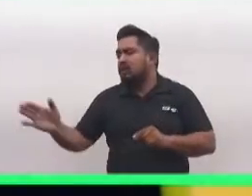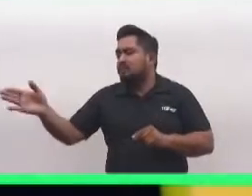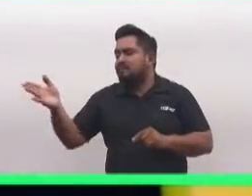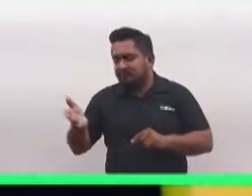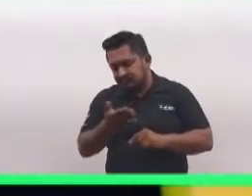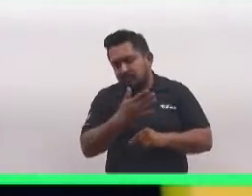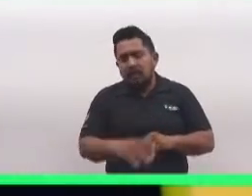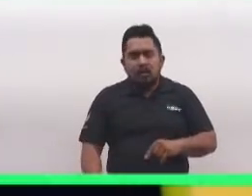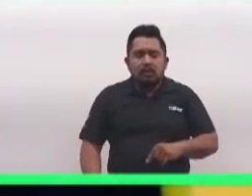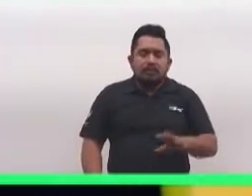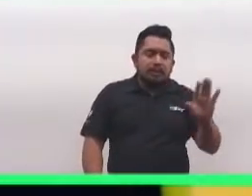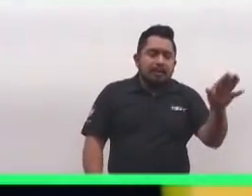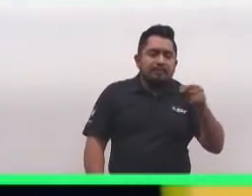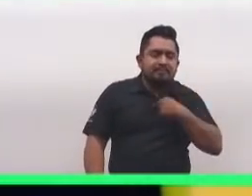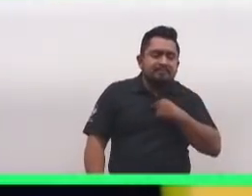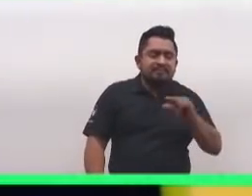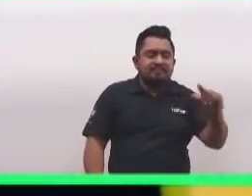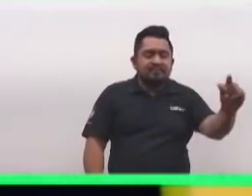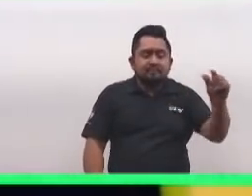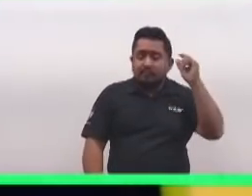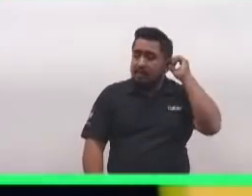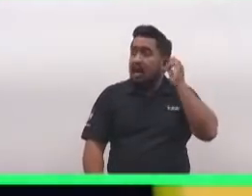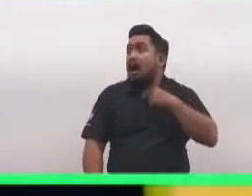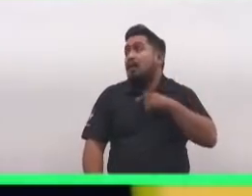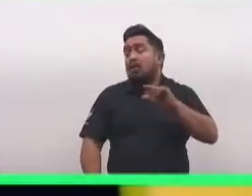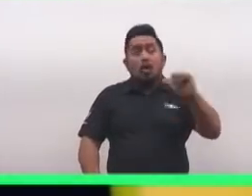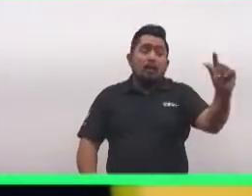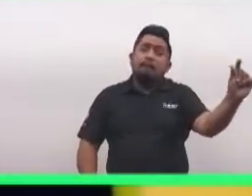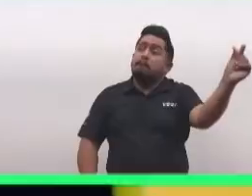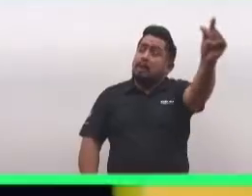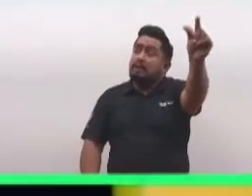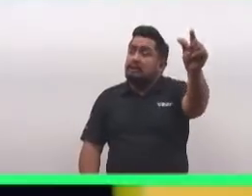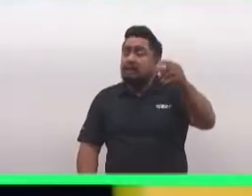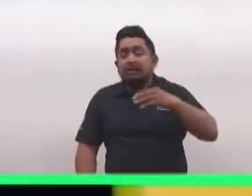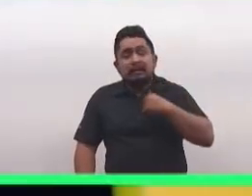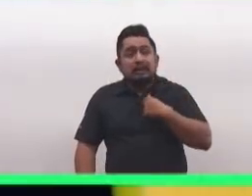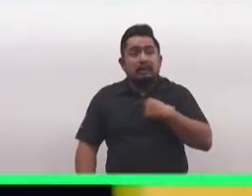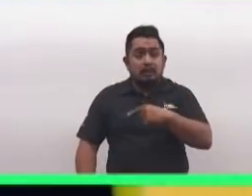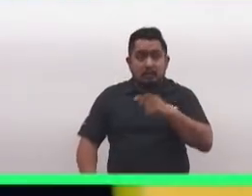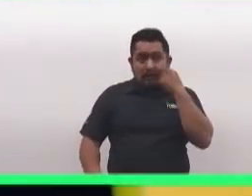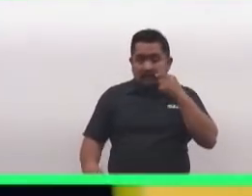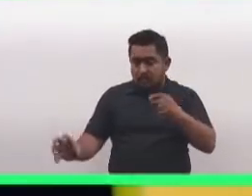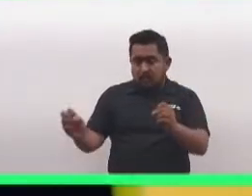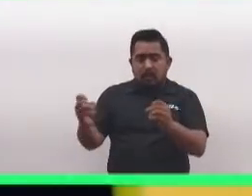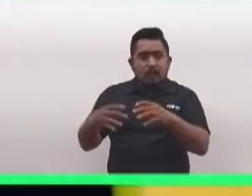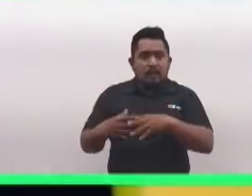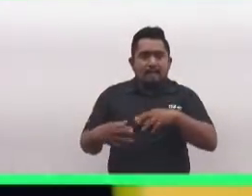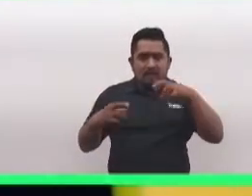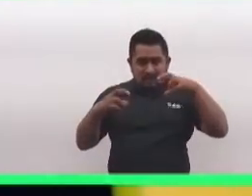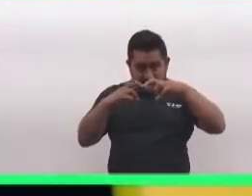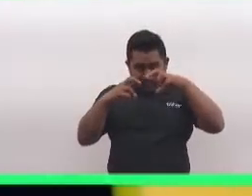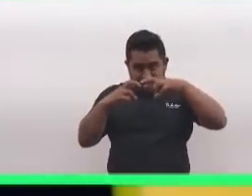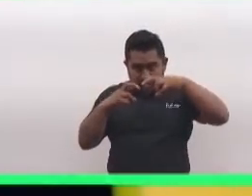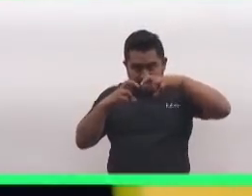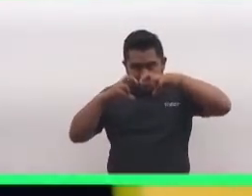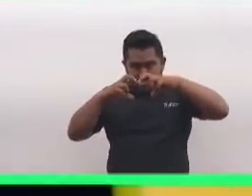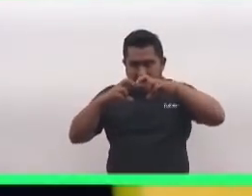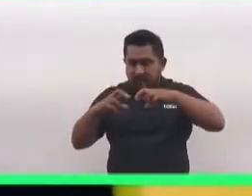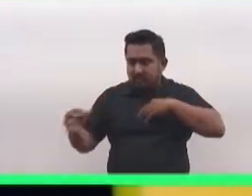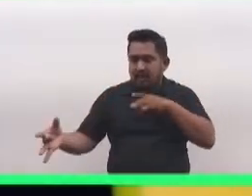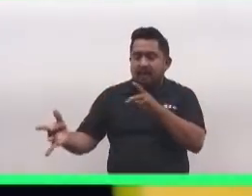llega la mira y es que se lo preste a fulano mira mi me han clavado no sé cuántos parlantes de esos bluetooth que uno tiene para escuchar